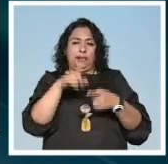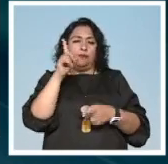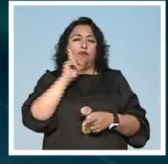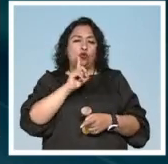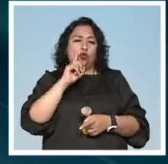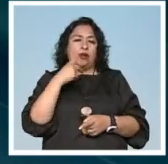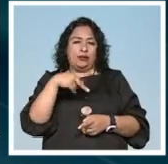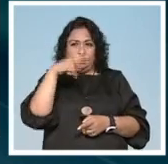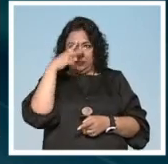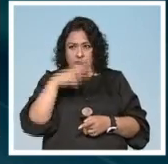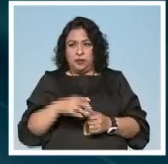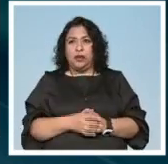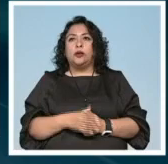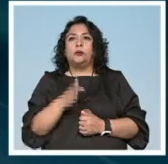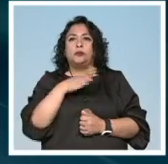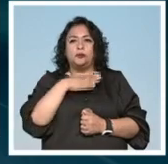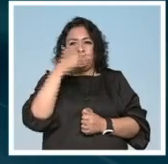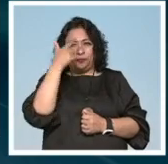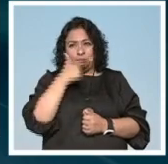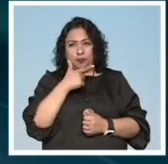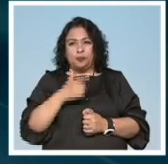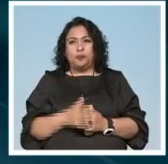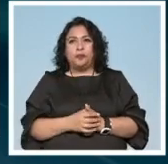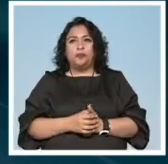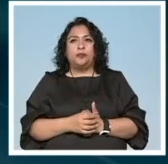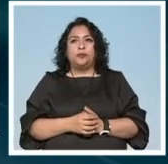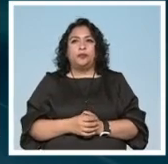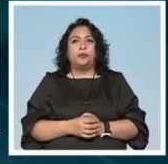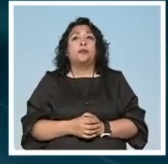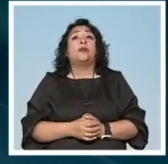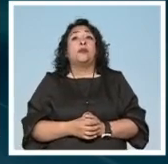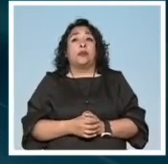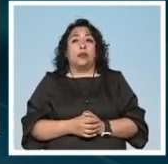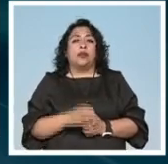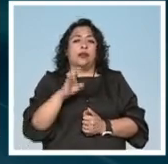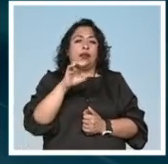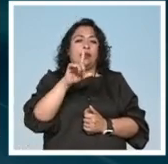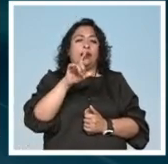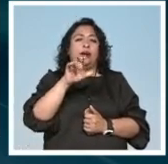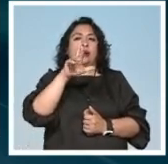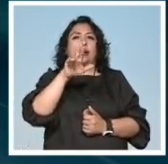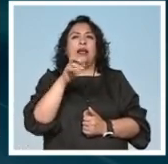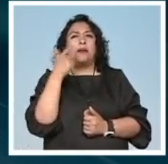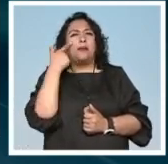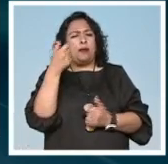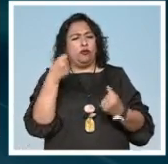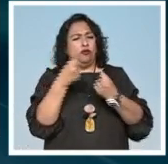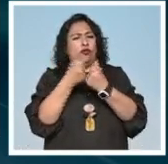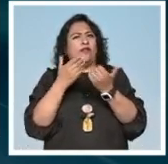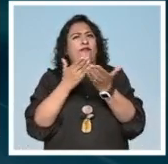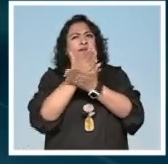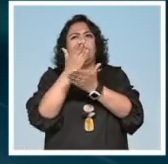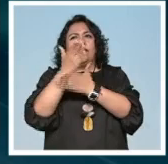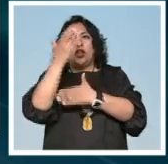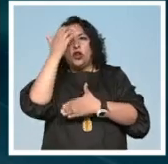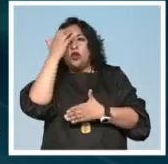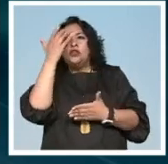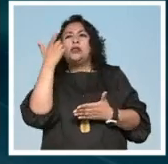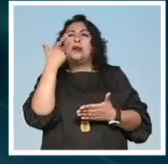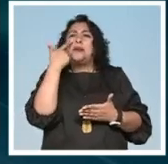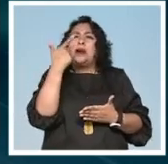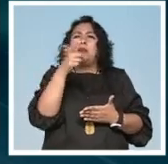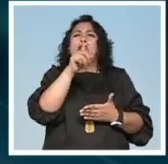las mexicanas. Muy buenas noches. Claire Boisson desafía las fronteras del conocimiento y pone en